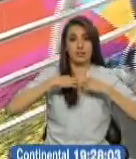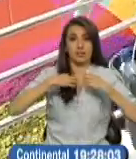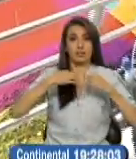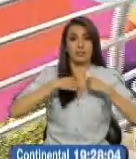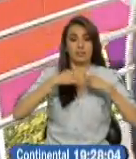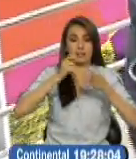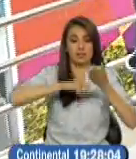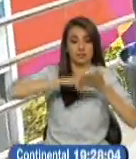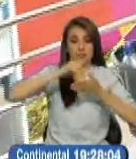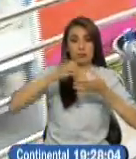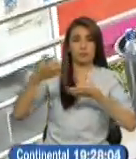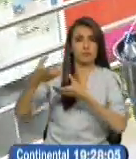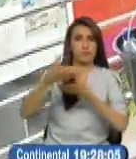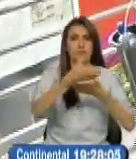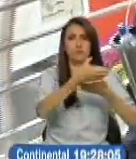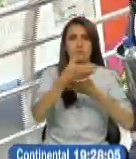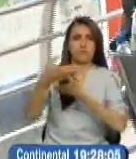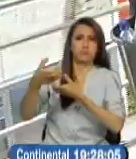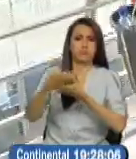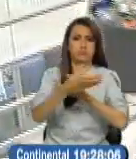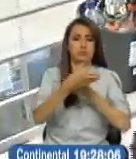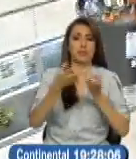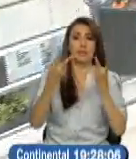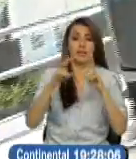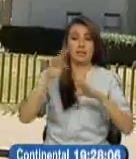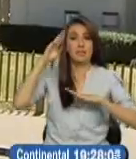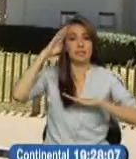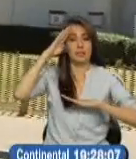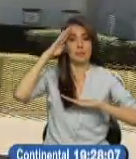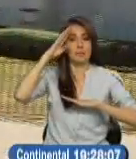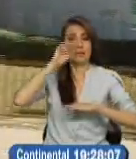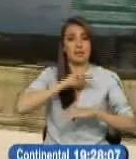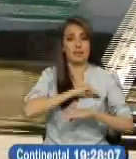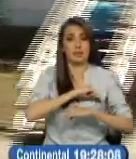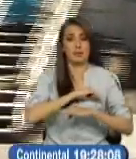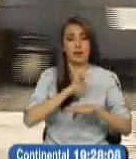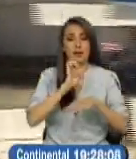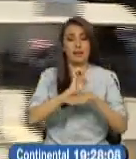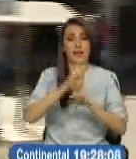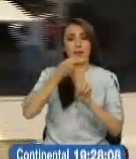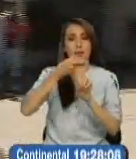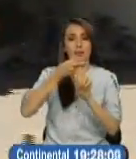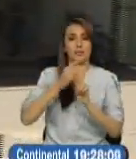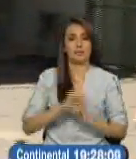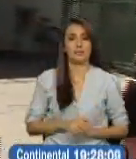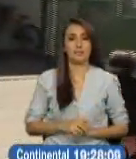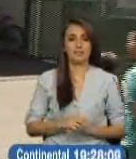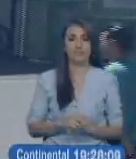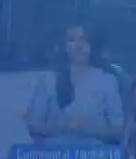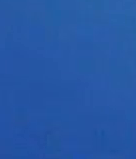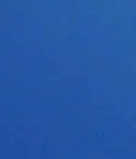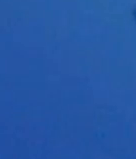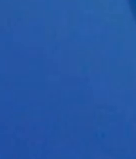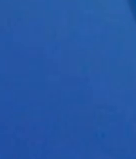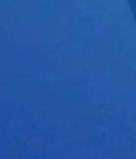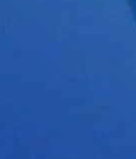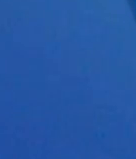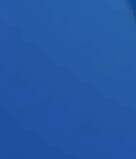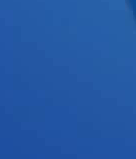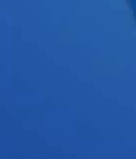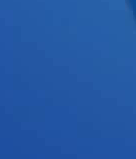integrantes del Cuerpo de Bomberos de Quito y de la Policía Metropolitana. Rodrigo Gálvez, Ecuador TV.